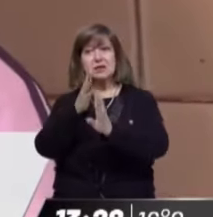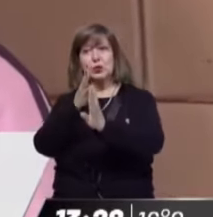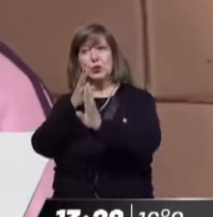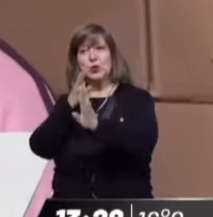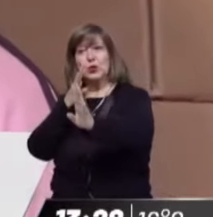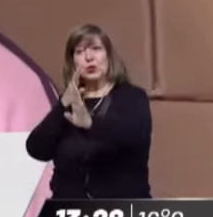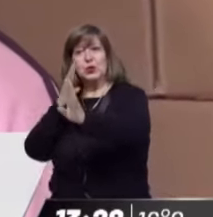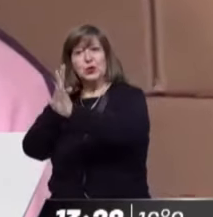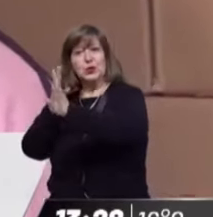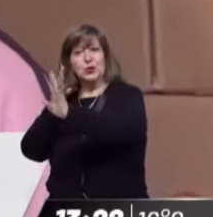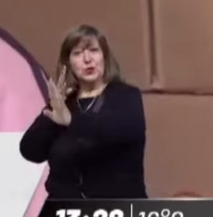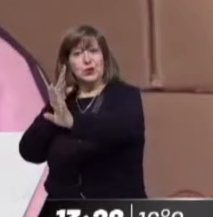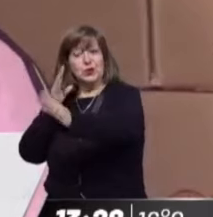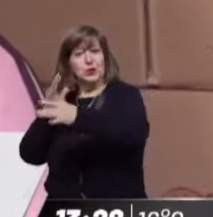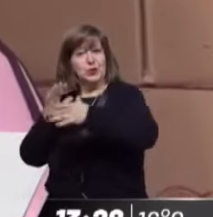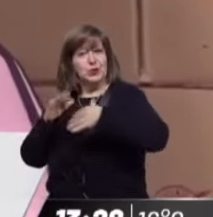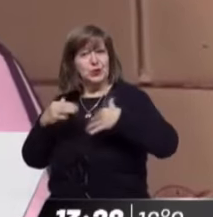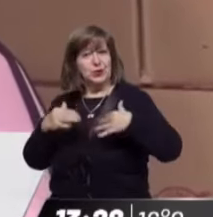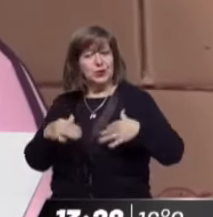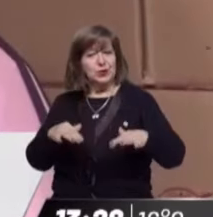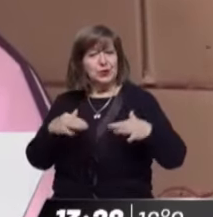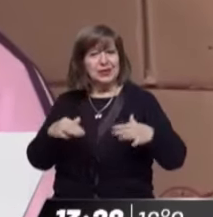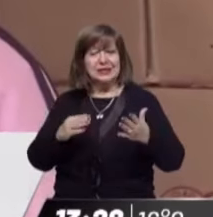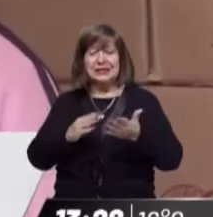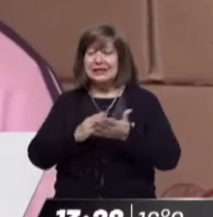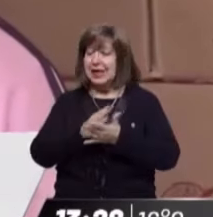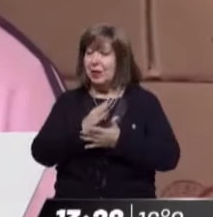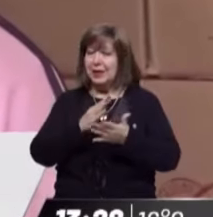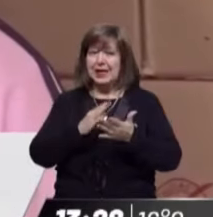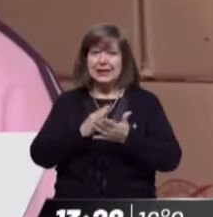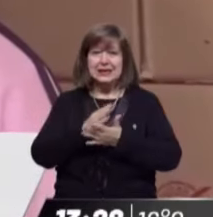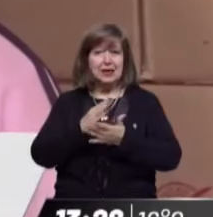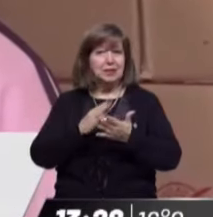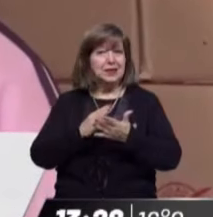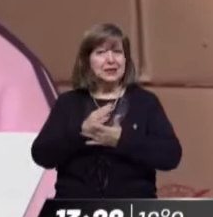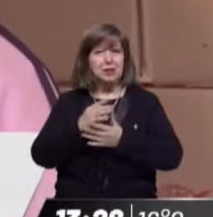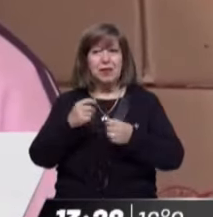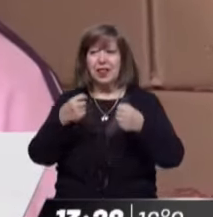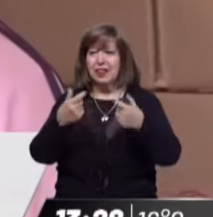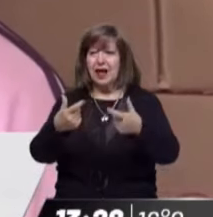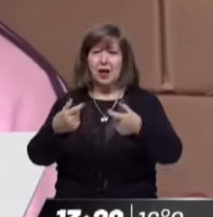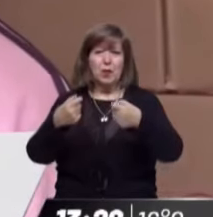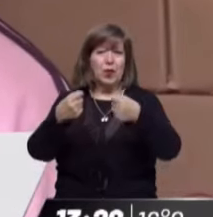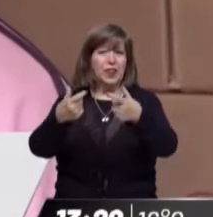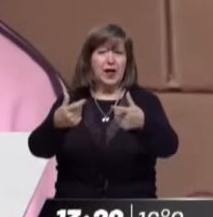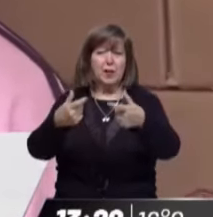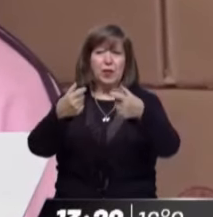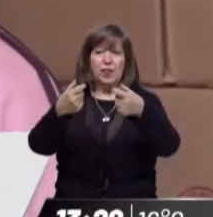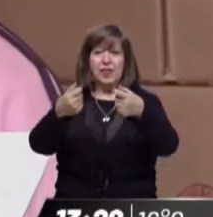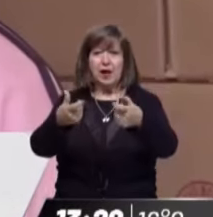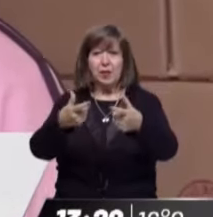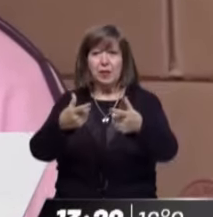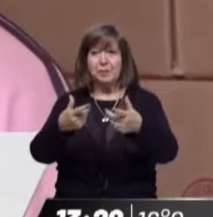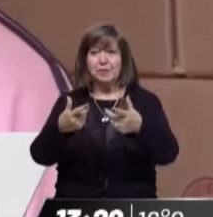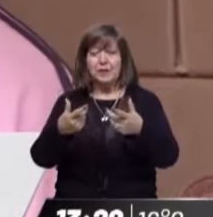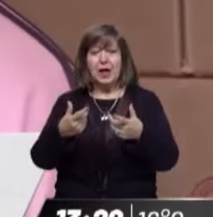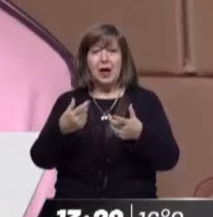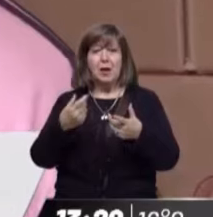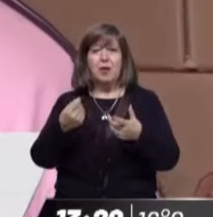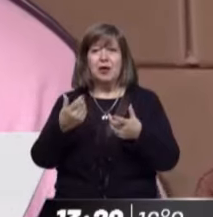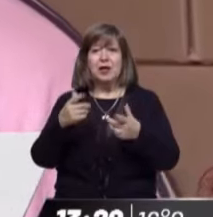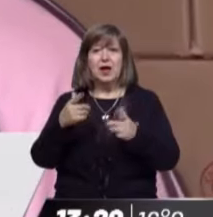una barbaridad Pero siempre siempre Tratamos de no dejar a nadie sin comida porque no es eh No es un